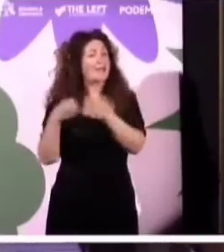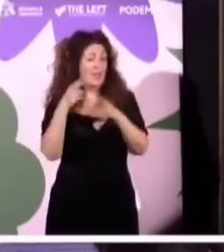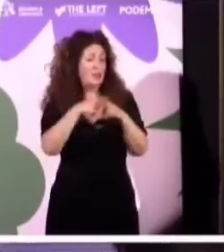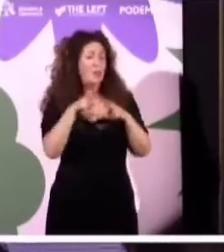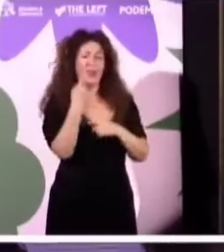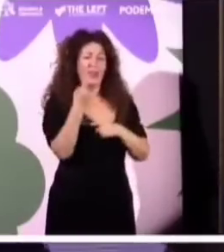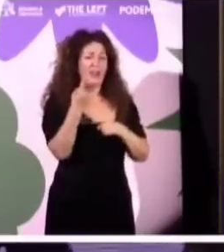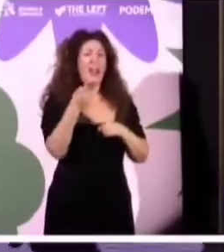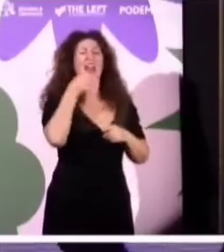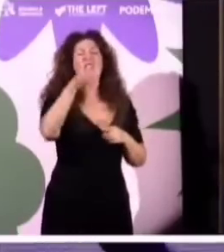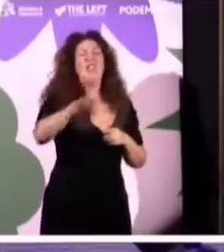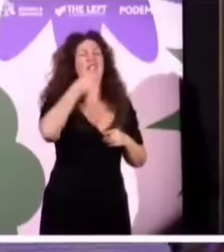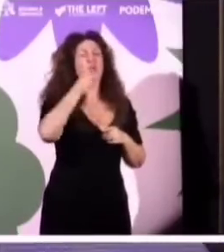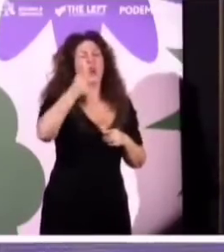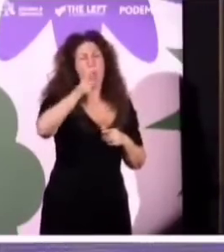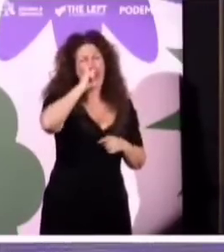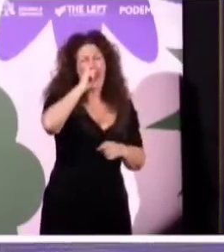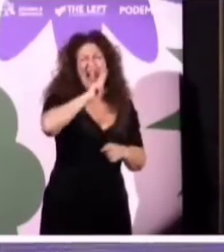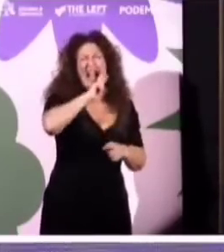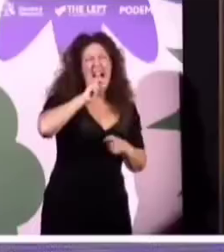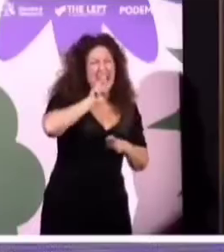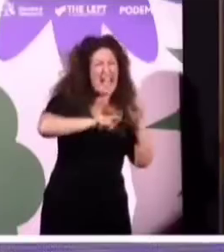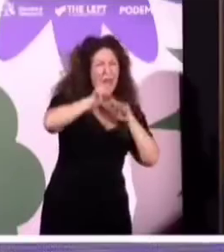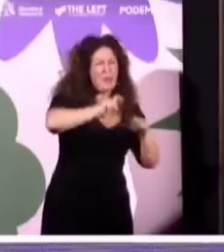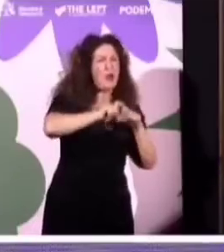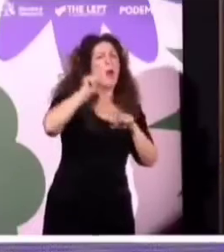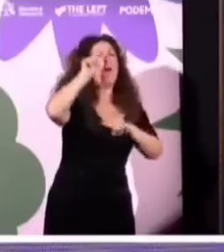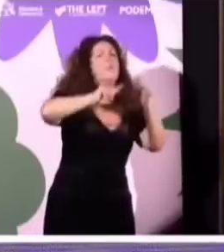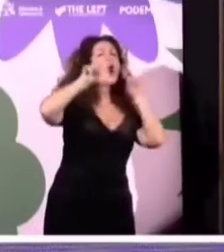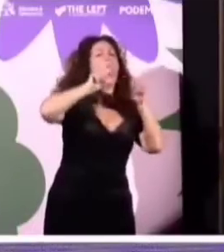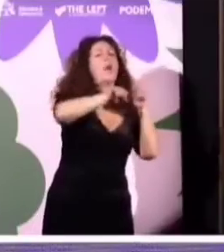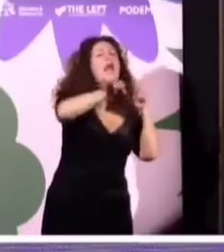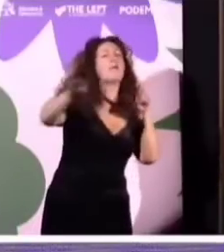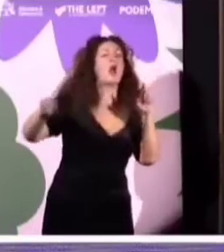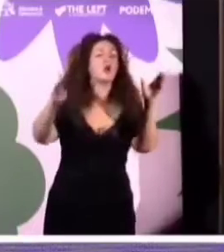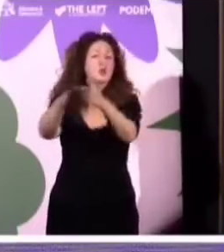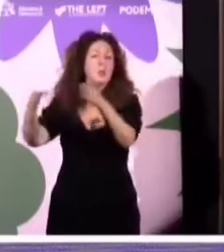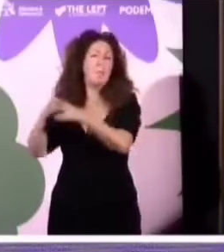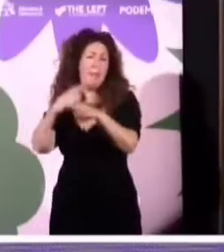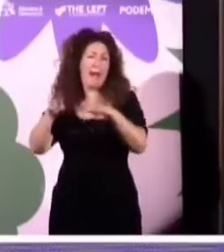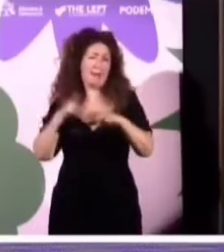No hay discurso más reaccionario que el que dice que el problema son los partidos.